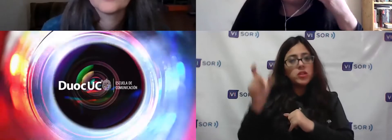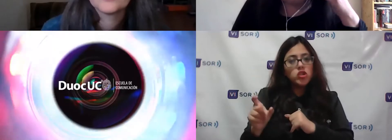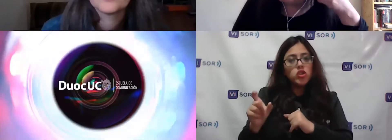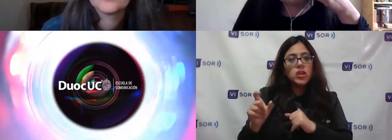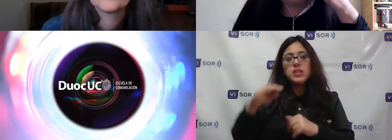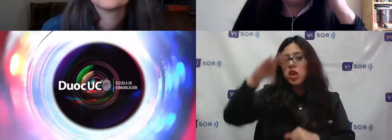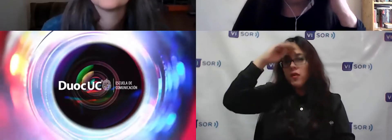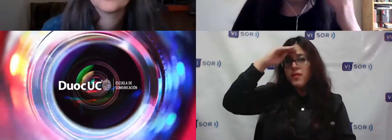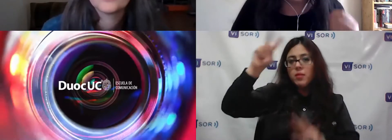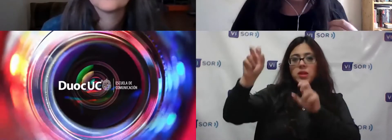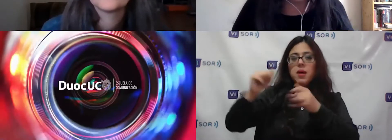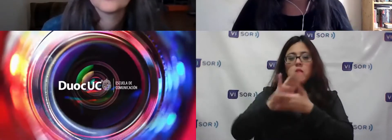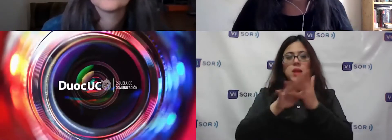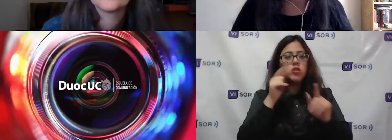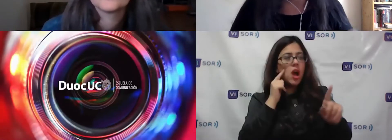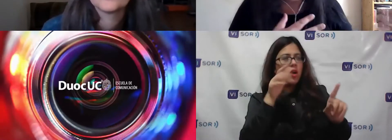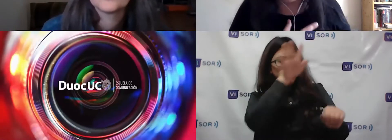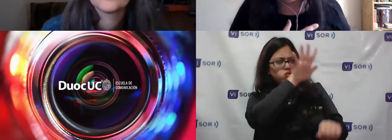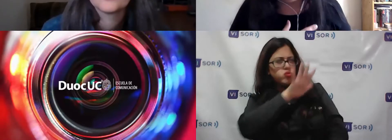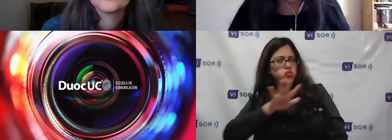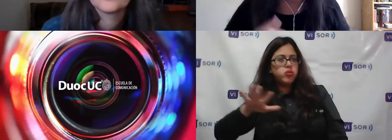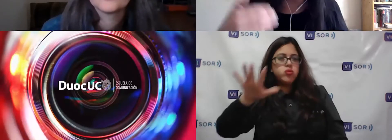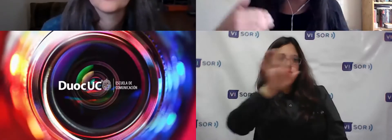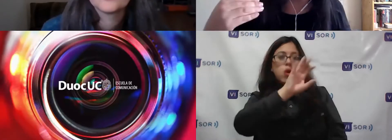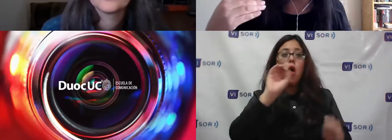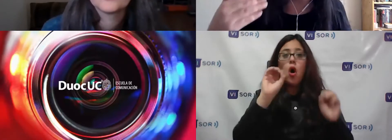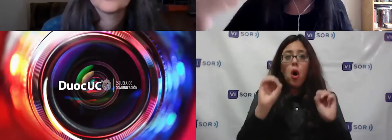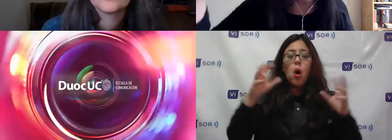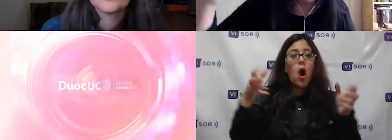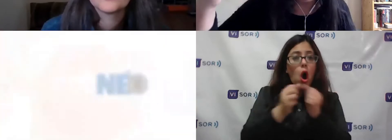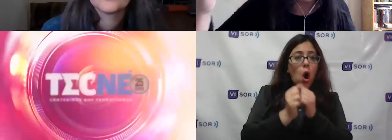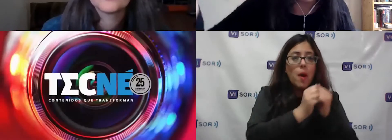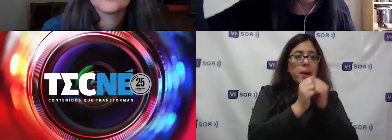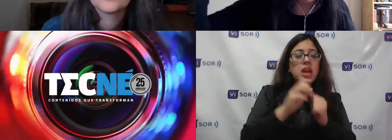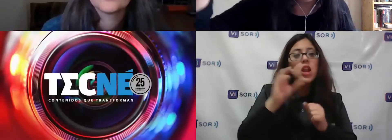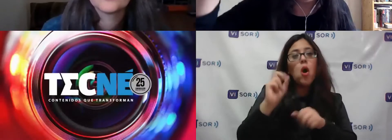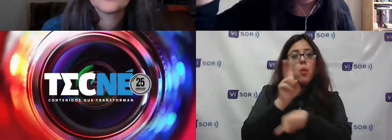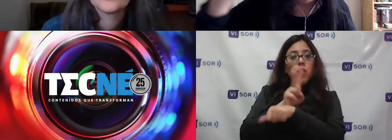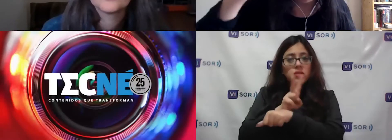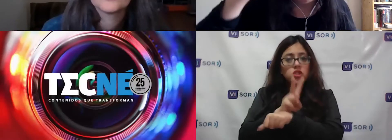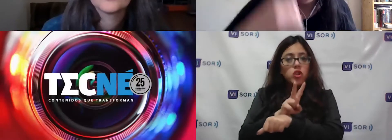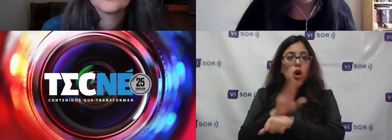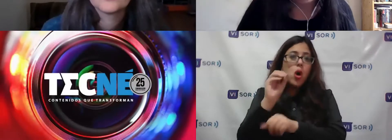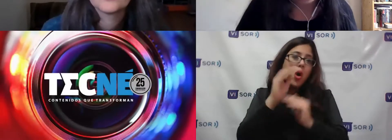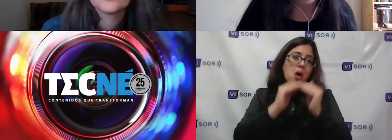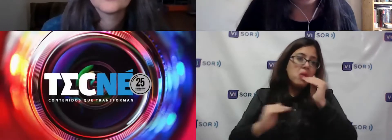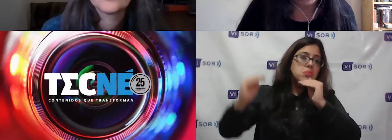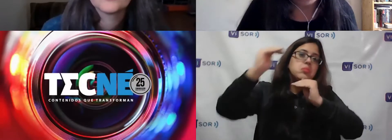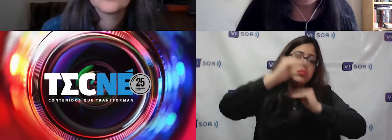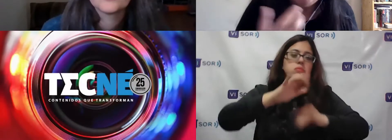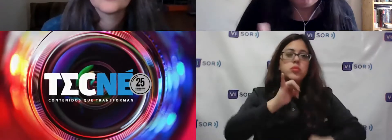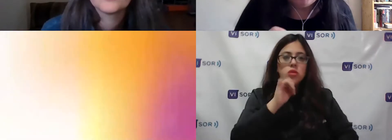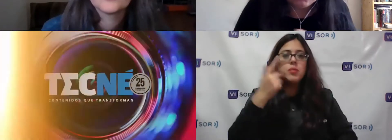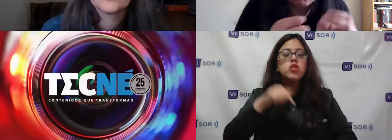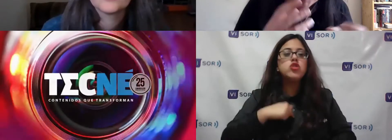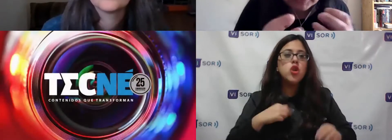estética por ejemplo vaya que sea un compañero como uno maya que sea lo mejor un profesor o alguien más arriba captar yo recomiendo